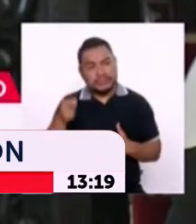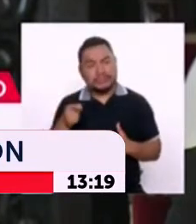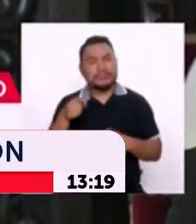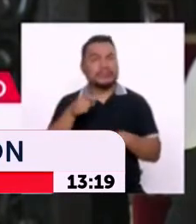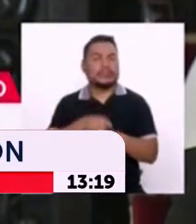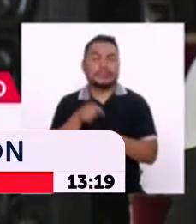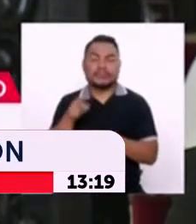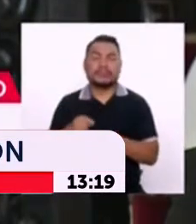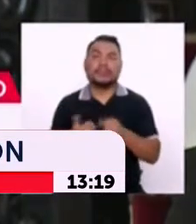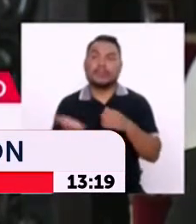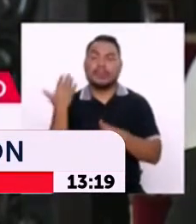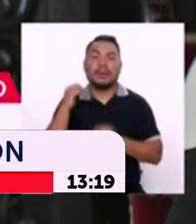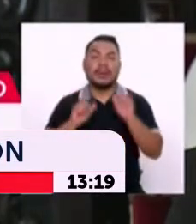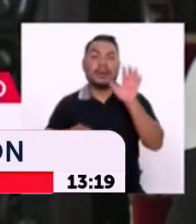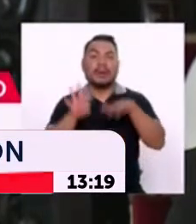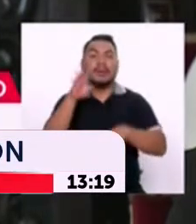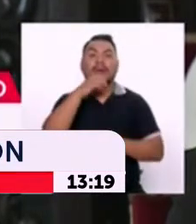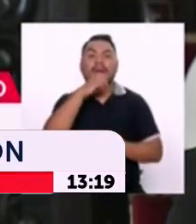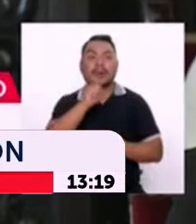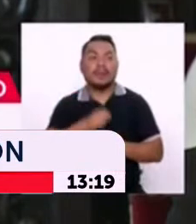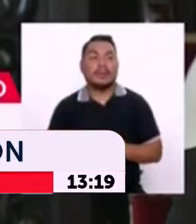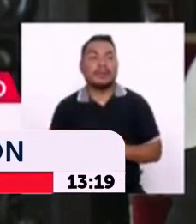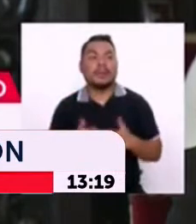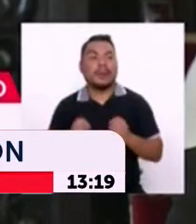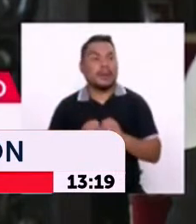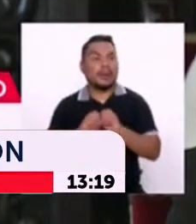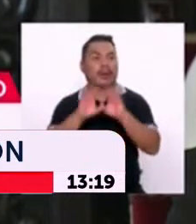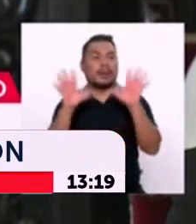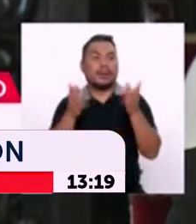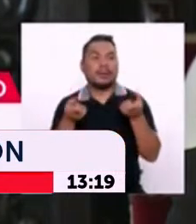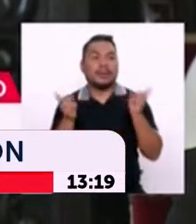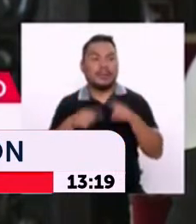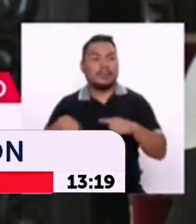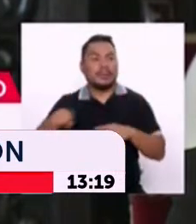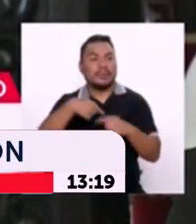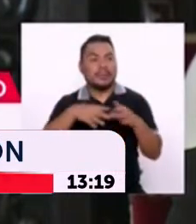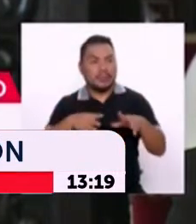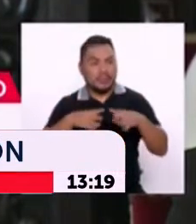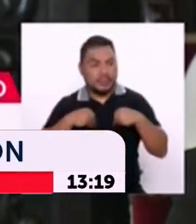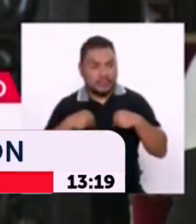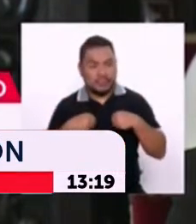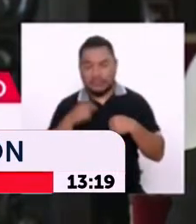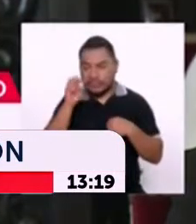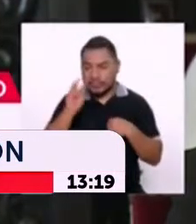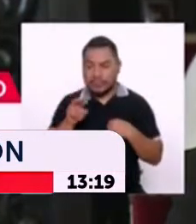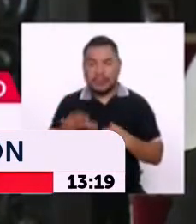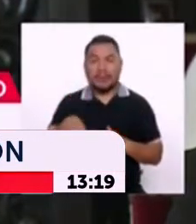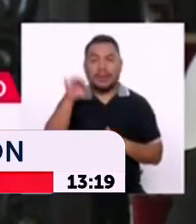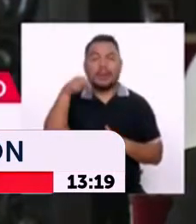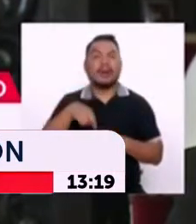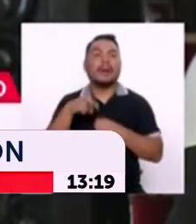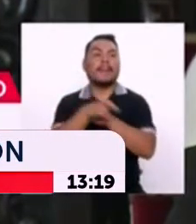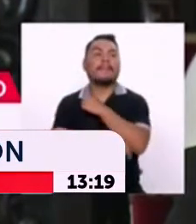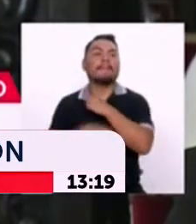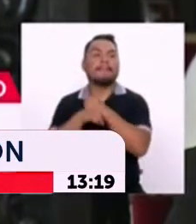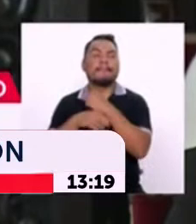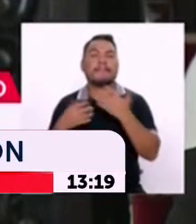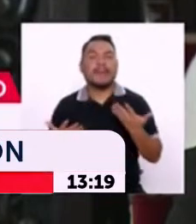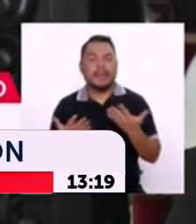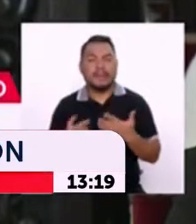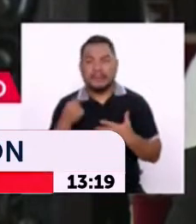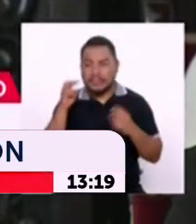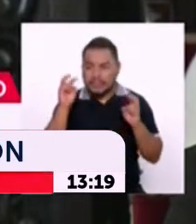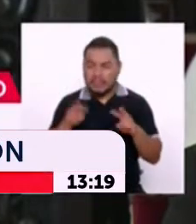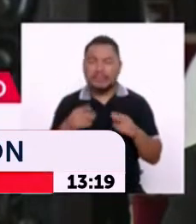escenario, un 14 de diciembre, claramente cuando asumimos, encontramos un país en un